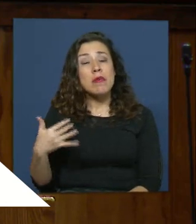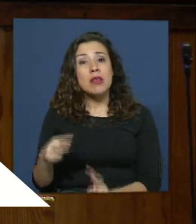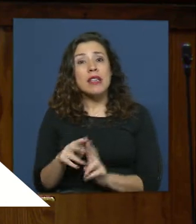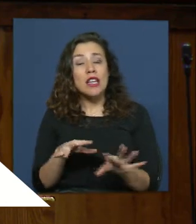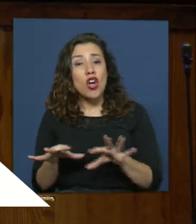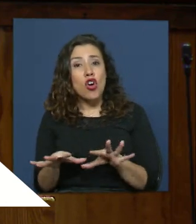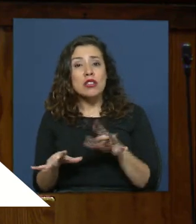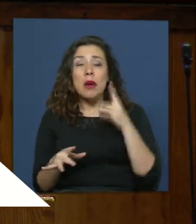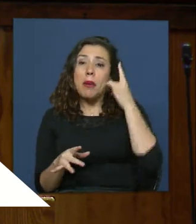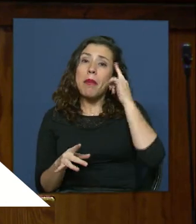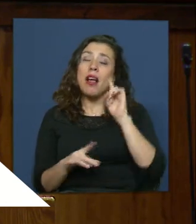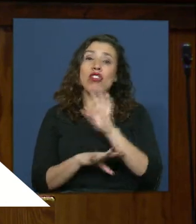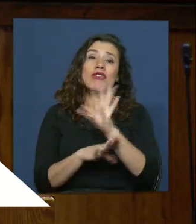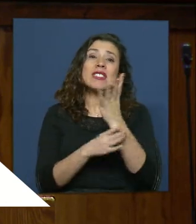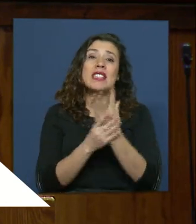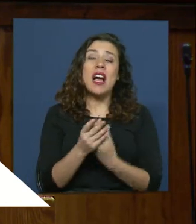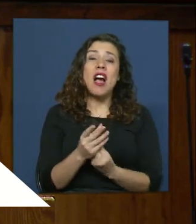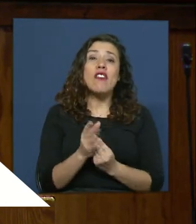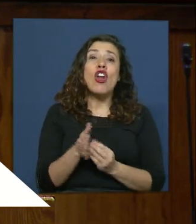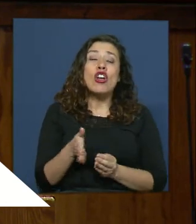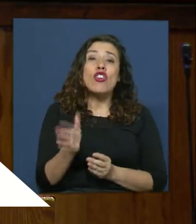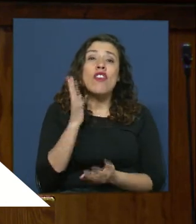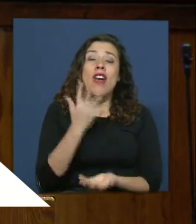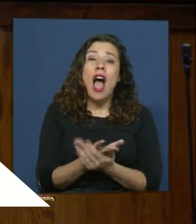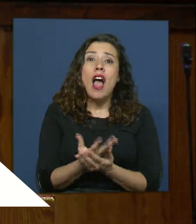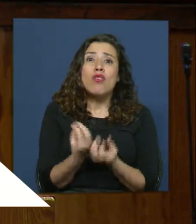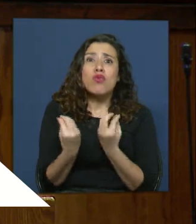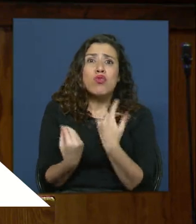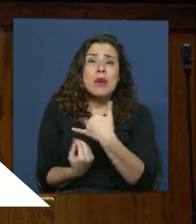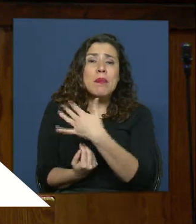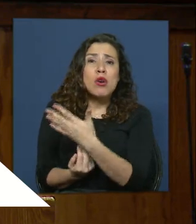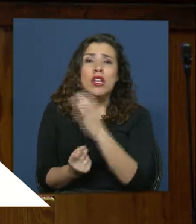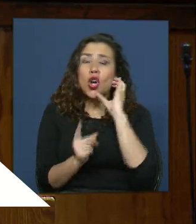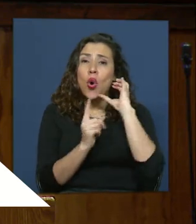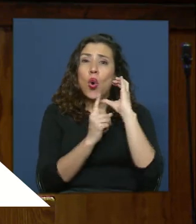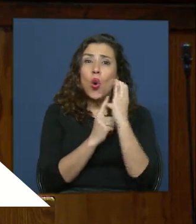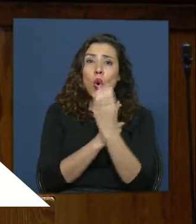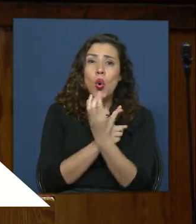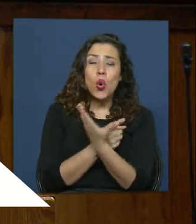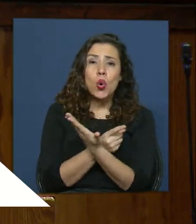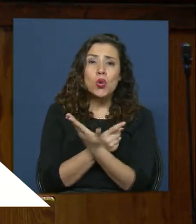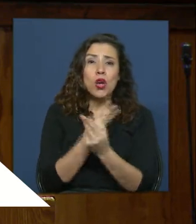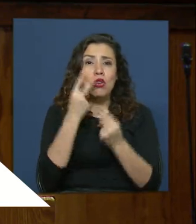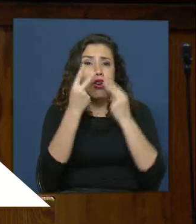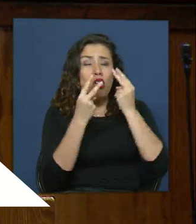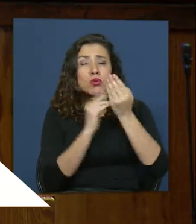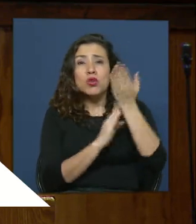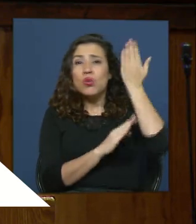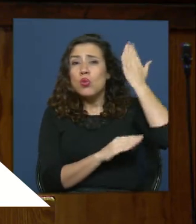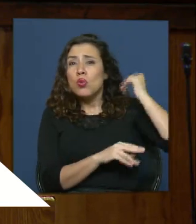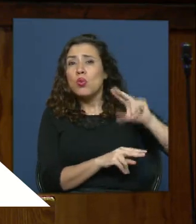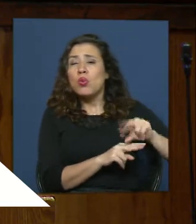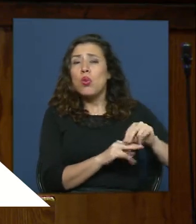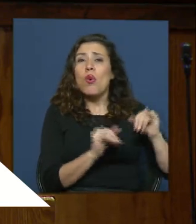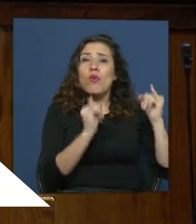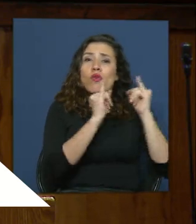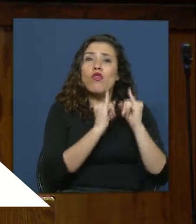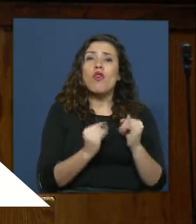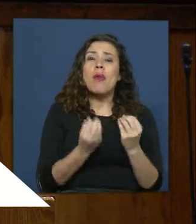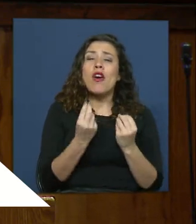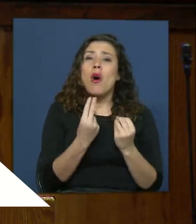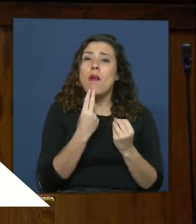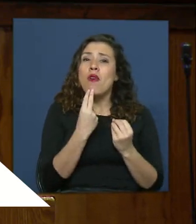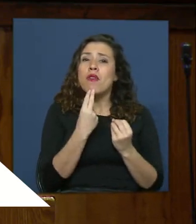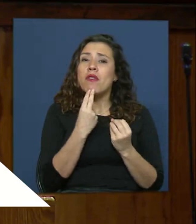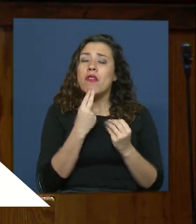necesarias para que no se pierda lo que aún queda de esta rica historia cultural y de este conocimiento ancestral sobre las formas de habitar